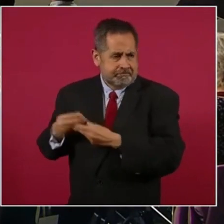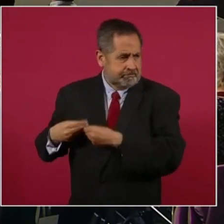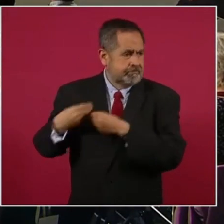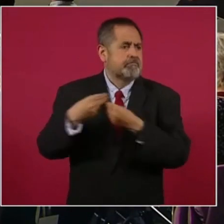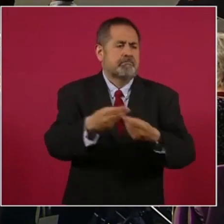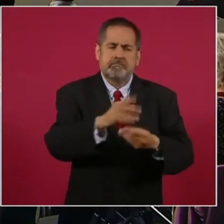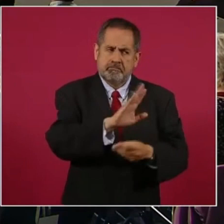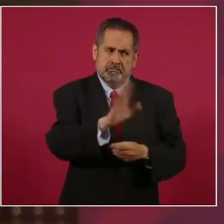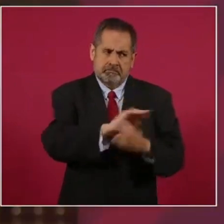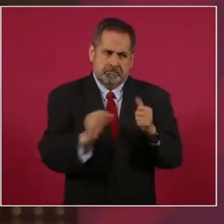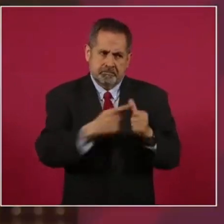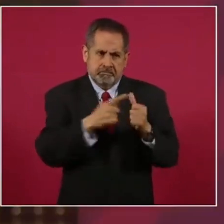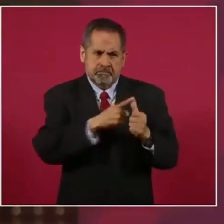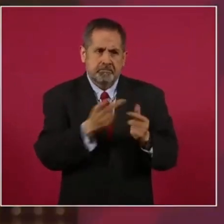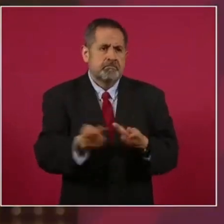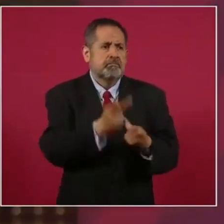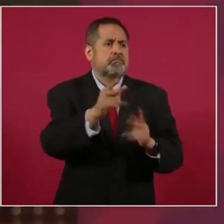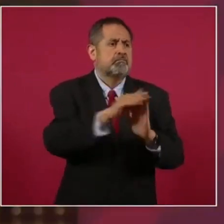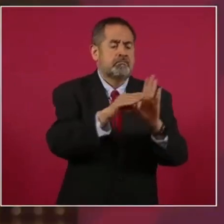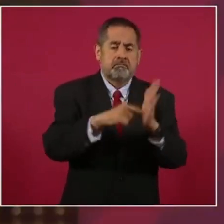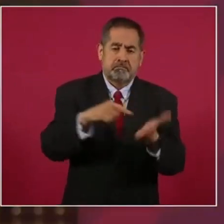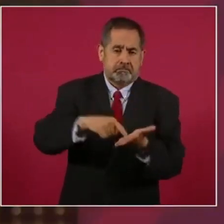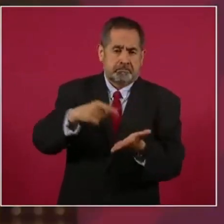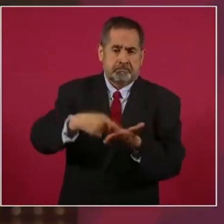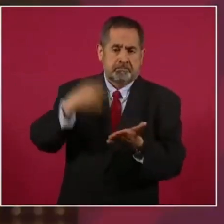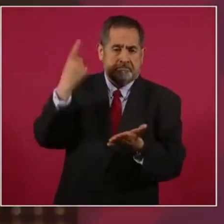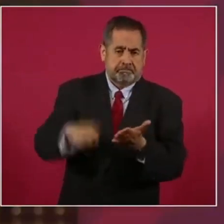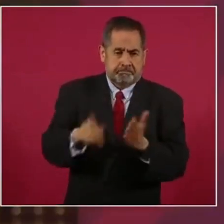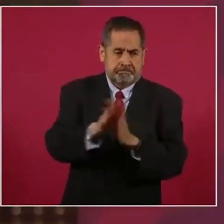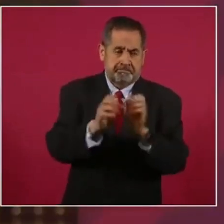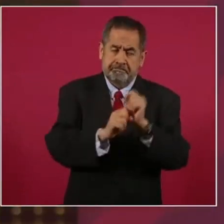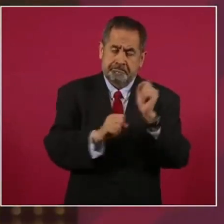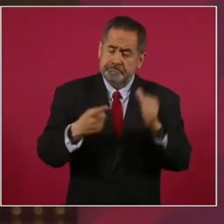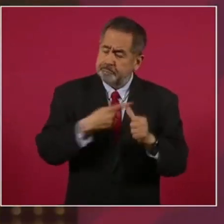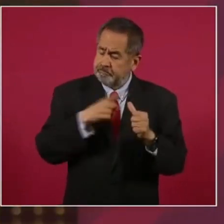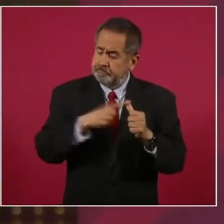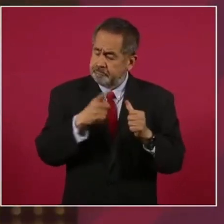la consulta como lo establece la Constitución.